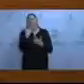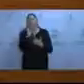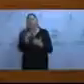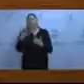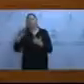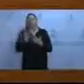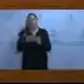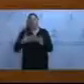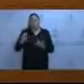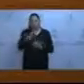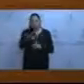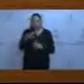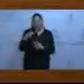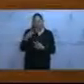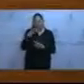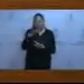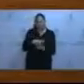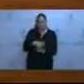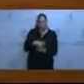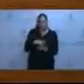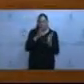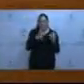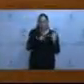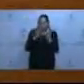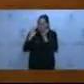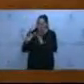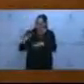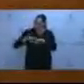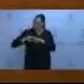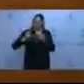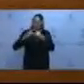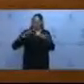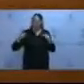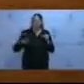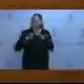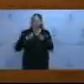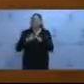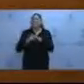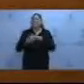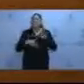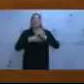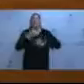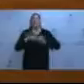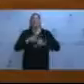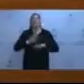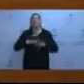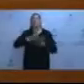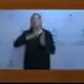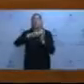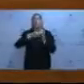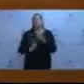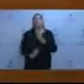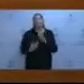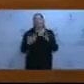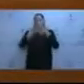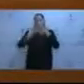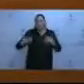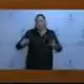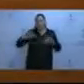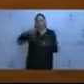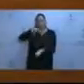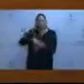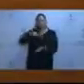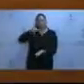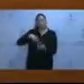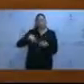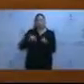orden de cosas, el Gobierno del Principado de Asturias ha iniciado la tramitación para la modificación parcial del texto refundido de las